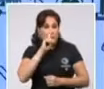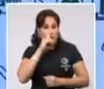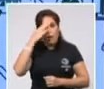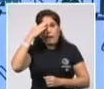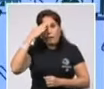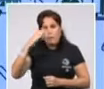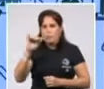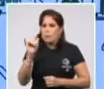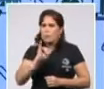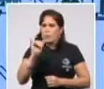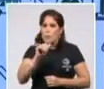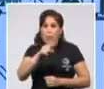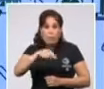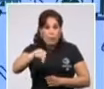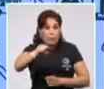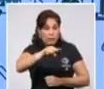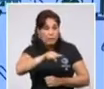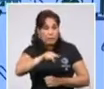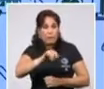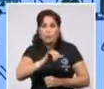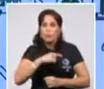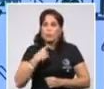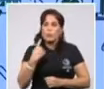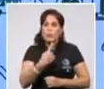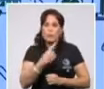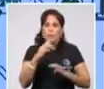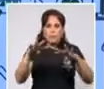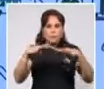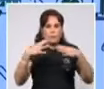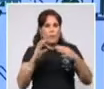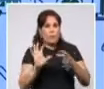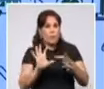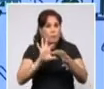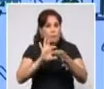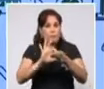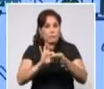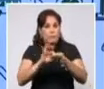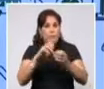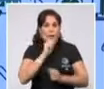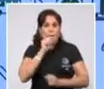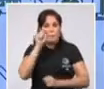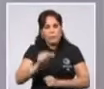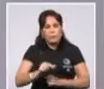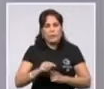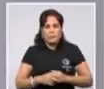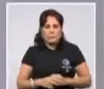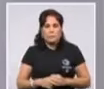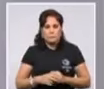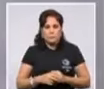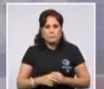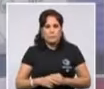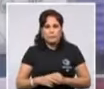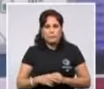agradecimiento también para usted y por supuesto para todos los que nos siguen. Devolvemos la señal a los estudios centrales.